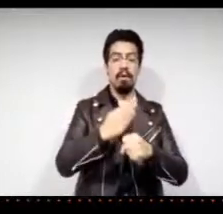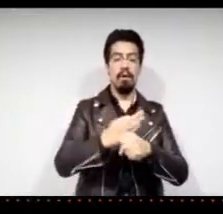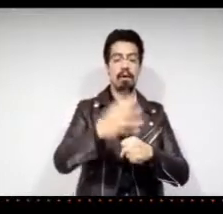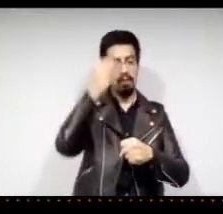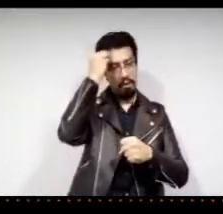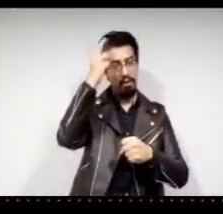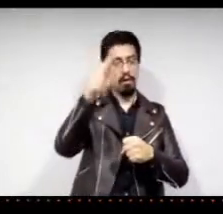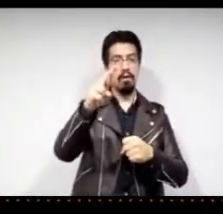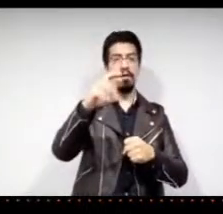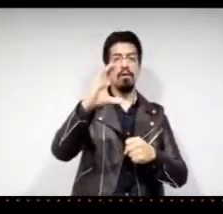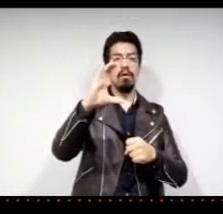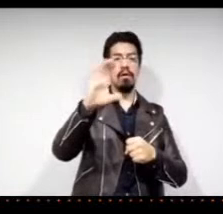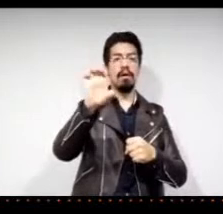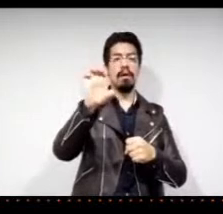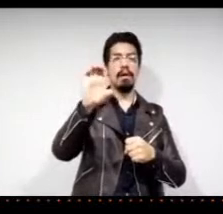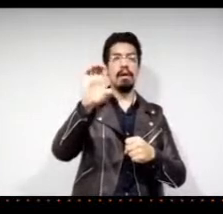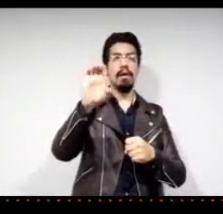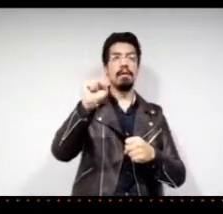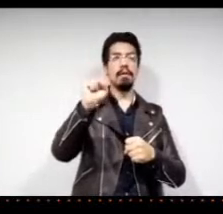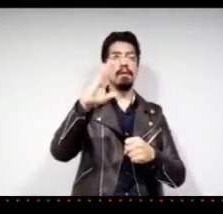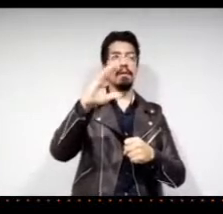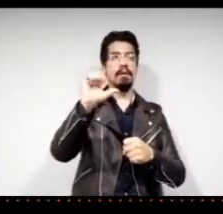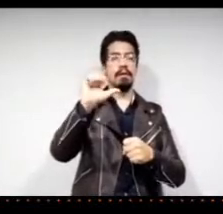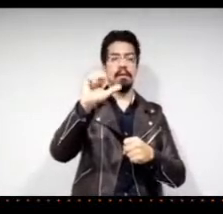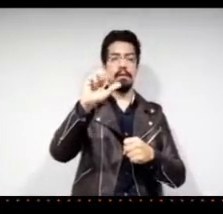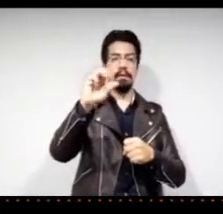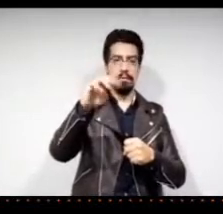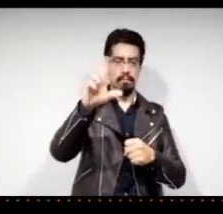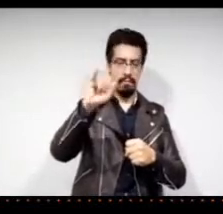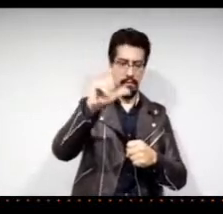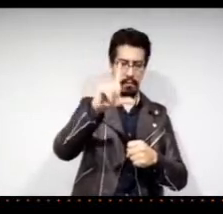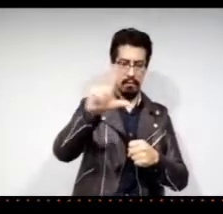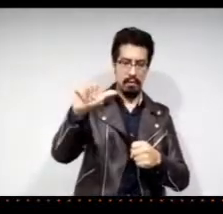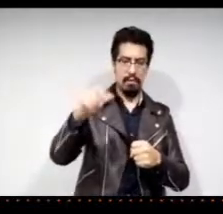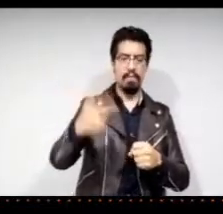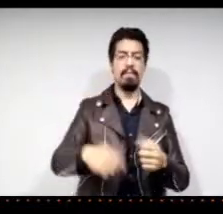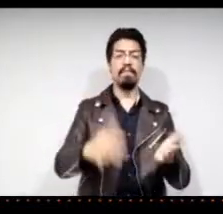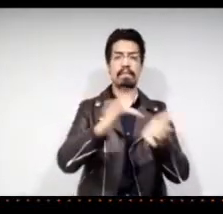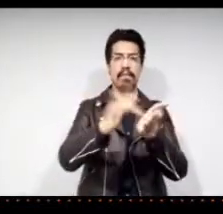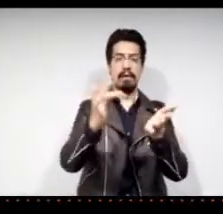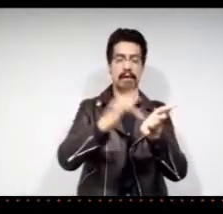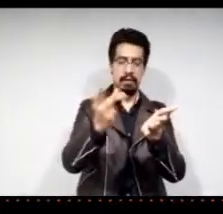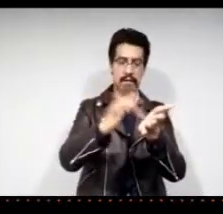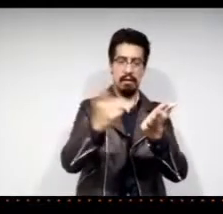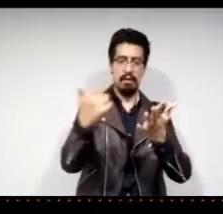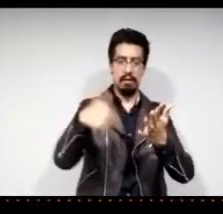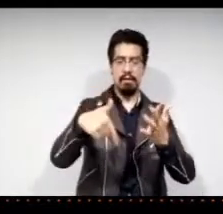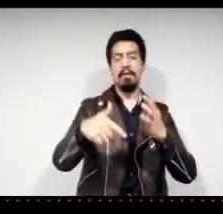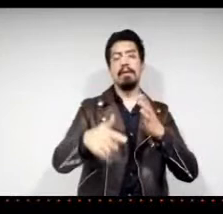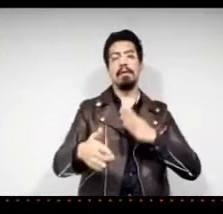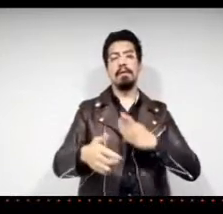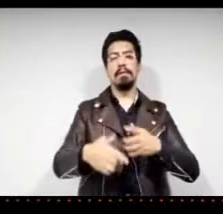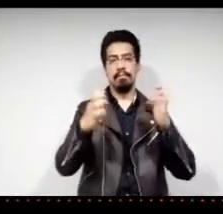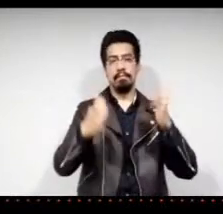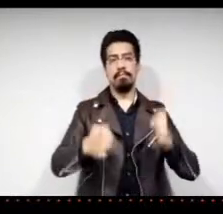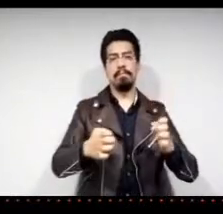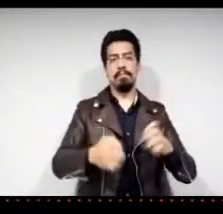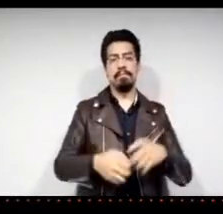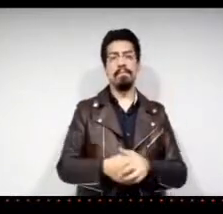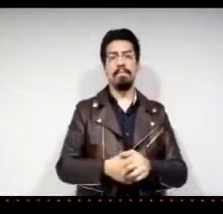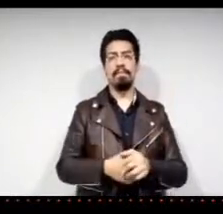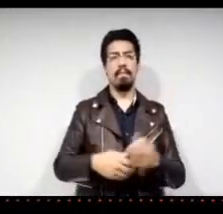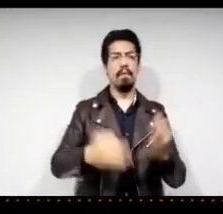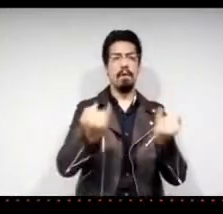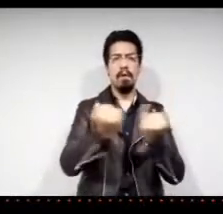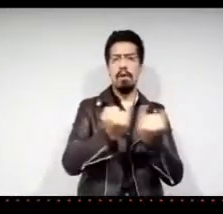Escamilla, por favor, adelante. Muchas gracias, Pati, y a todos por estar aquí presentes y a los que nos están viendo en YouTube y